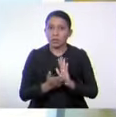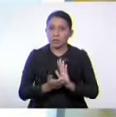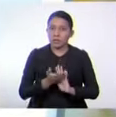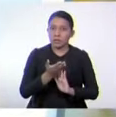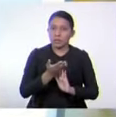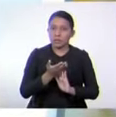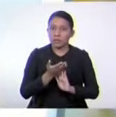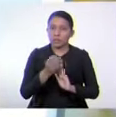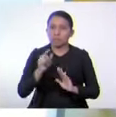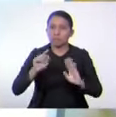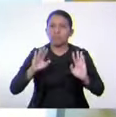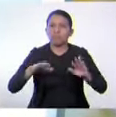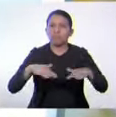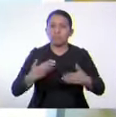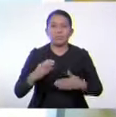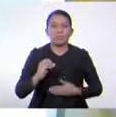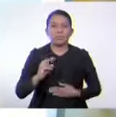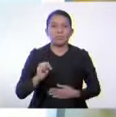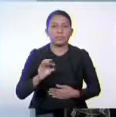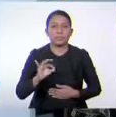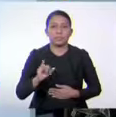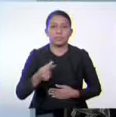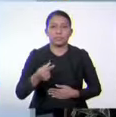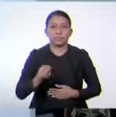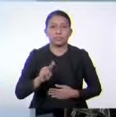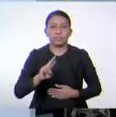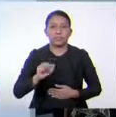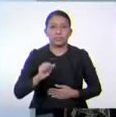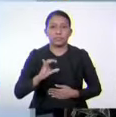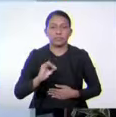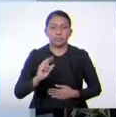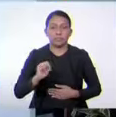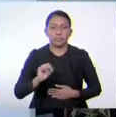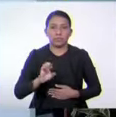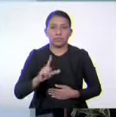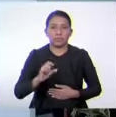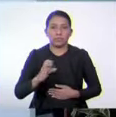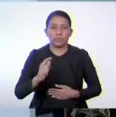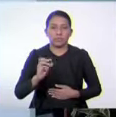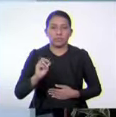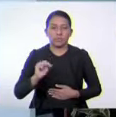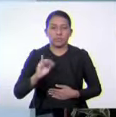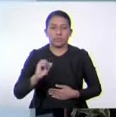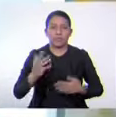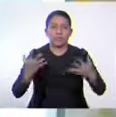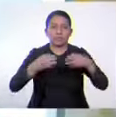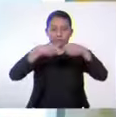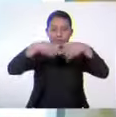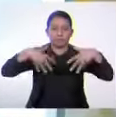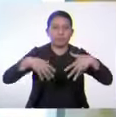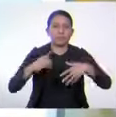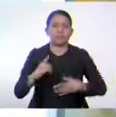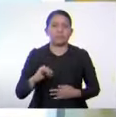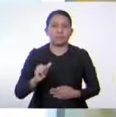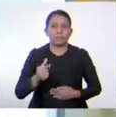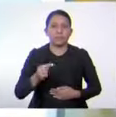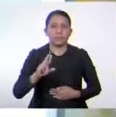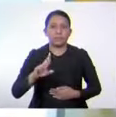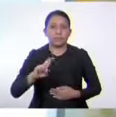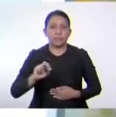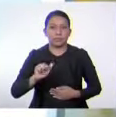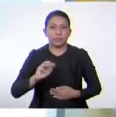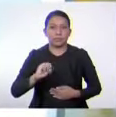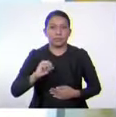configuración electrónica, hacemos el diagrama de orbitales, donde colocamos esto en